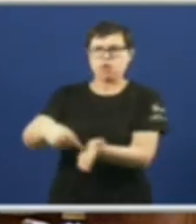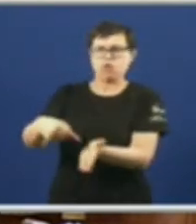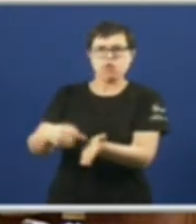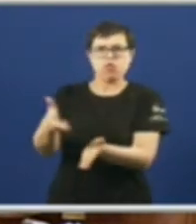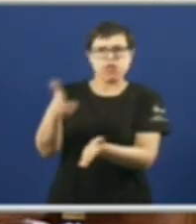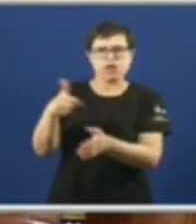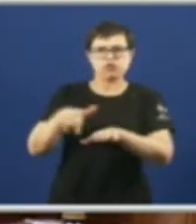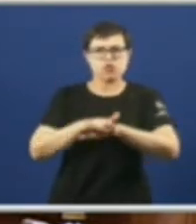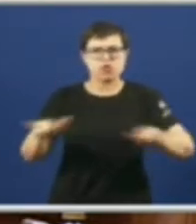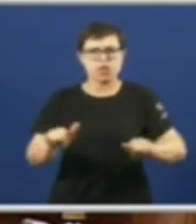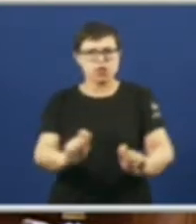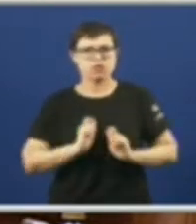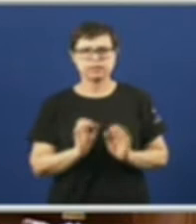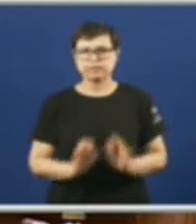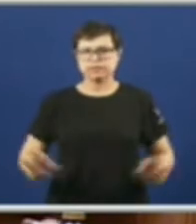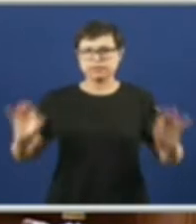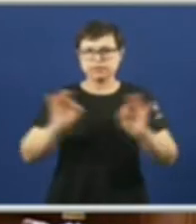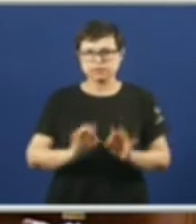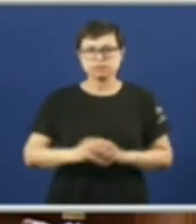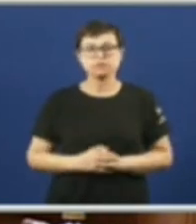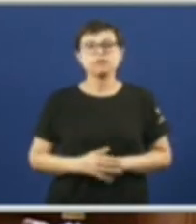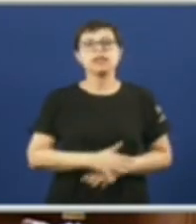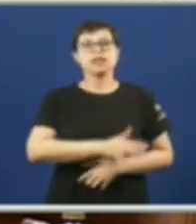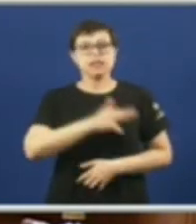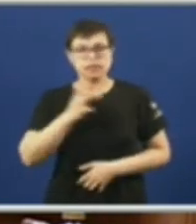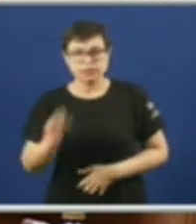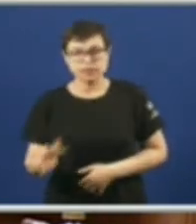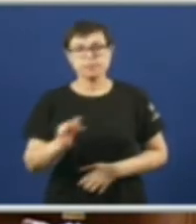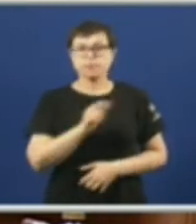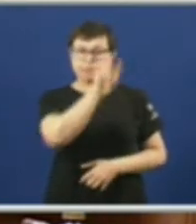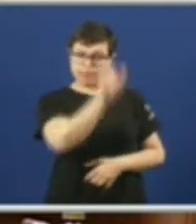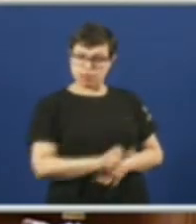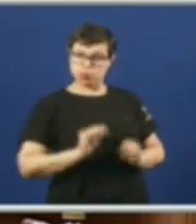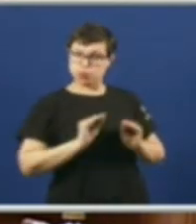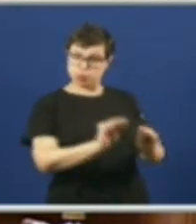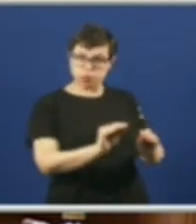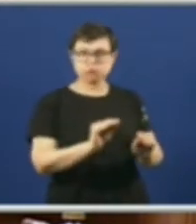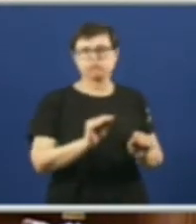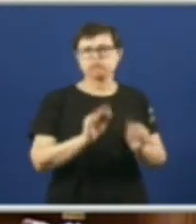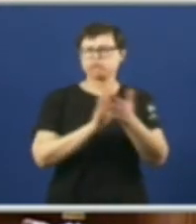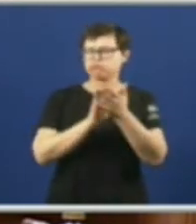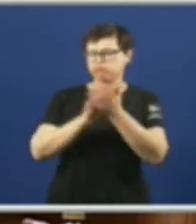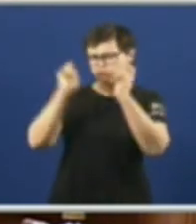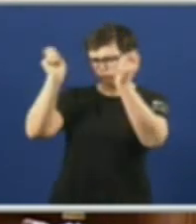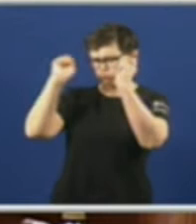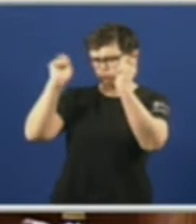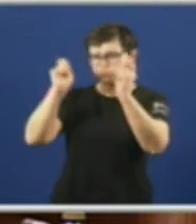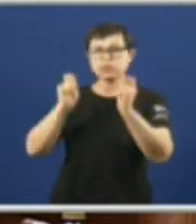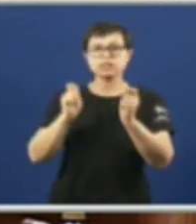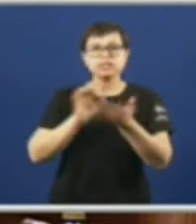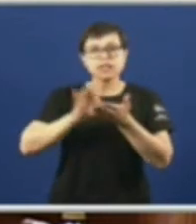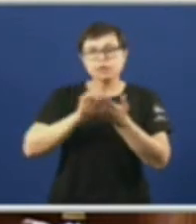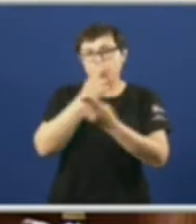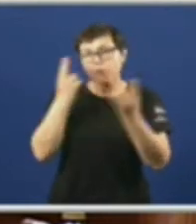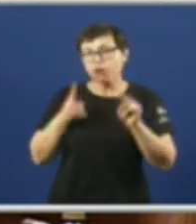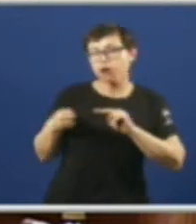de conciliación. E, por suposto, vostede aplaudiu e executou todas as políticas de recortes de servizos públicos